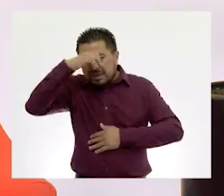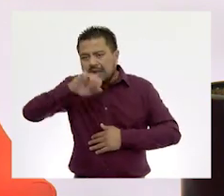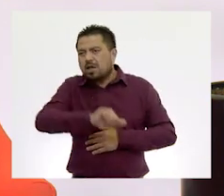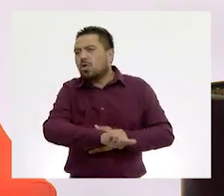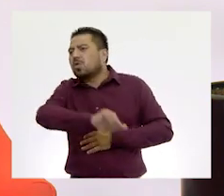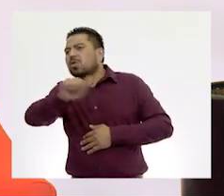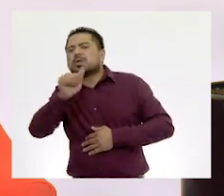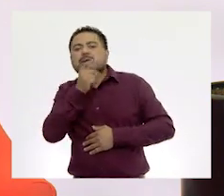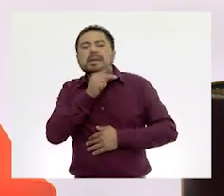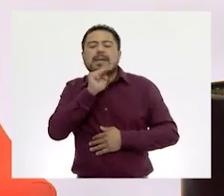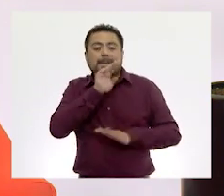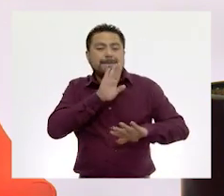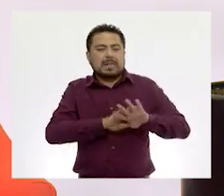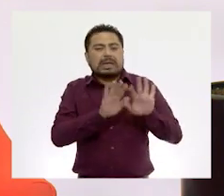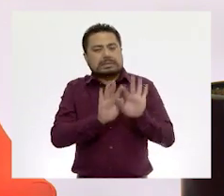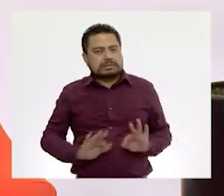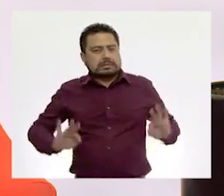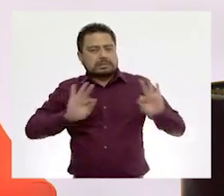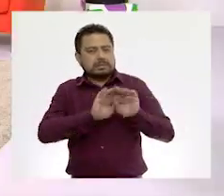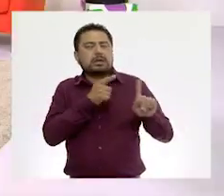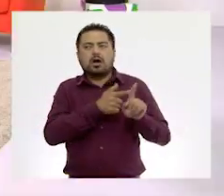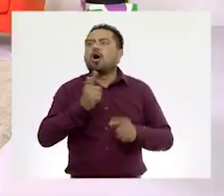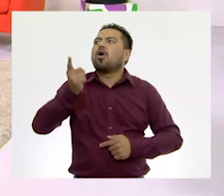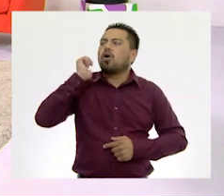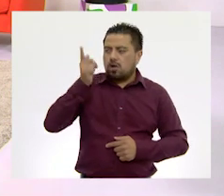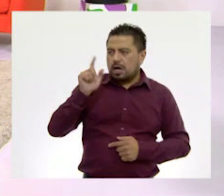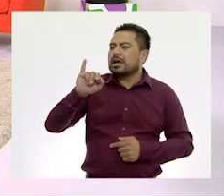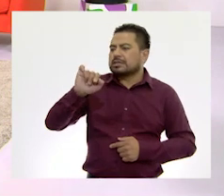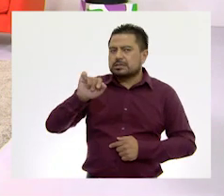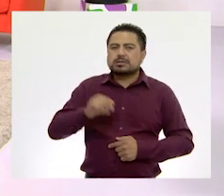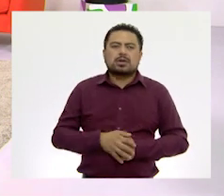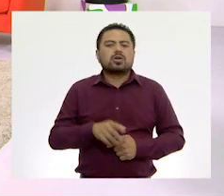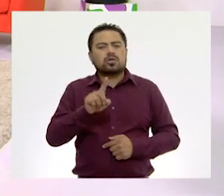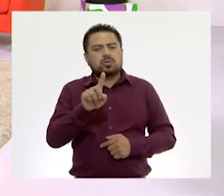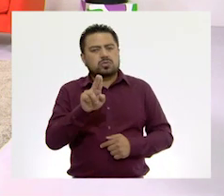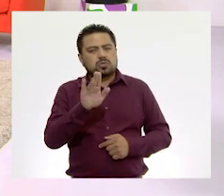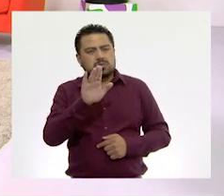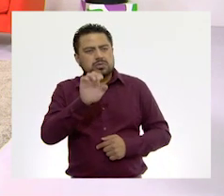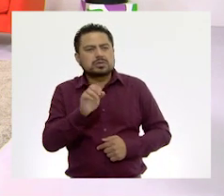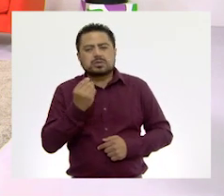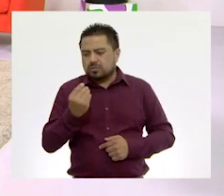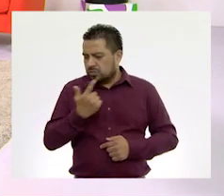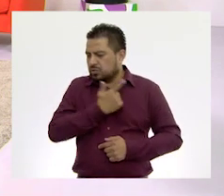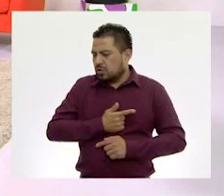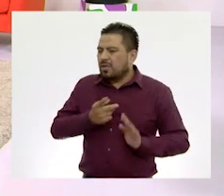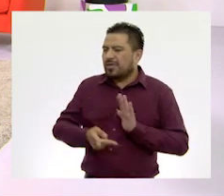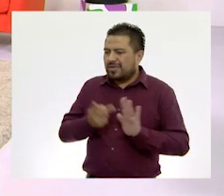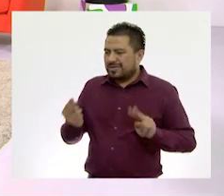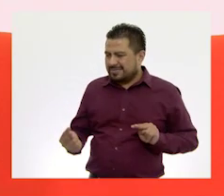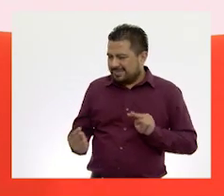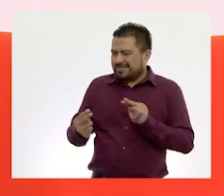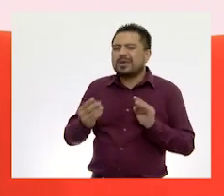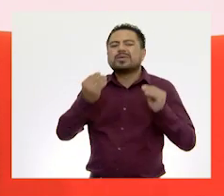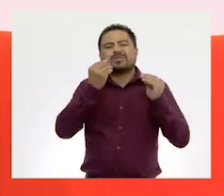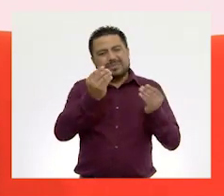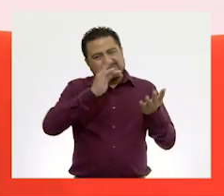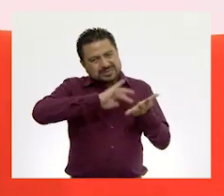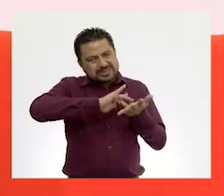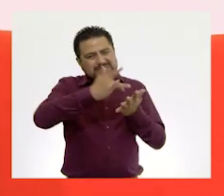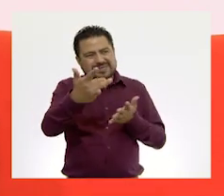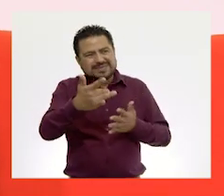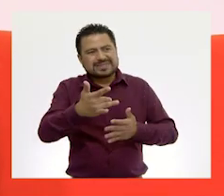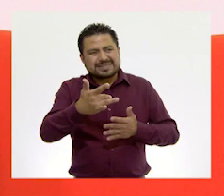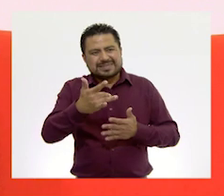otros papás. Creo que eso es lo más importante. Ojalá que así suceda. Dulce, un gusto tenerte de nuevo aquí. Muchas gracias, el gusto es